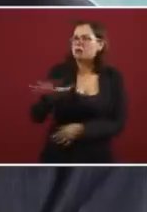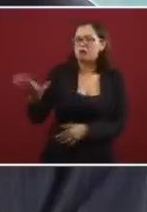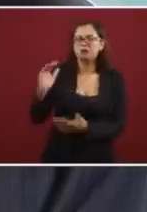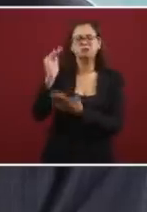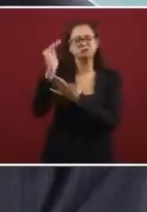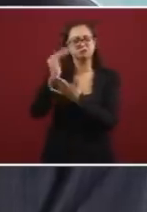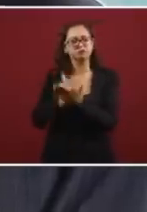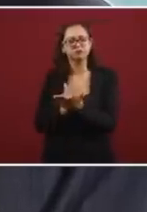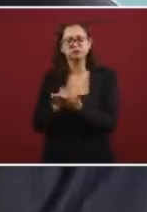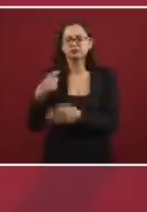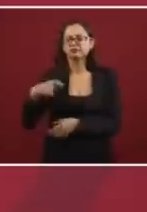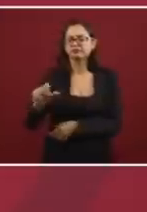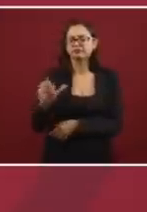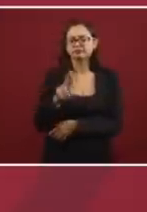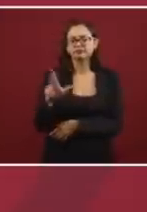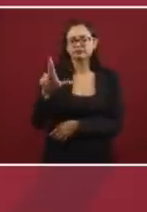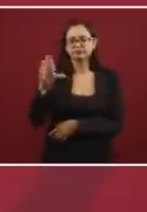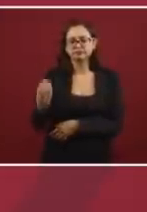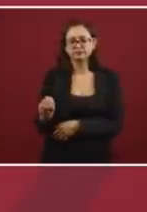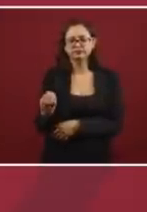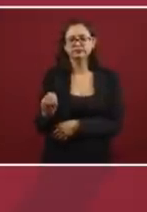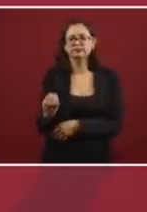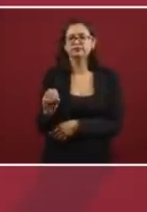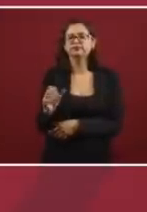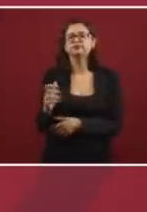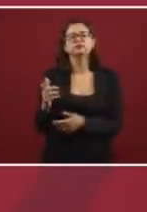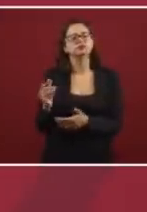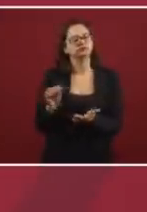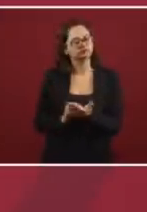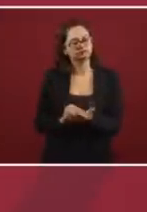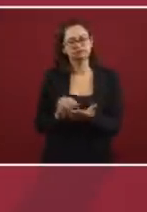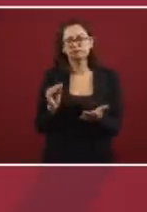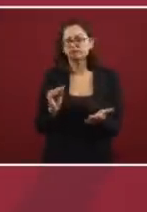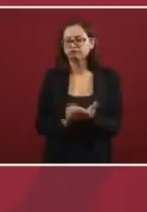y el arroz y siguen llegando